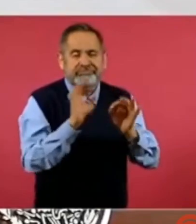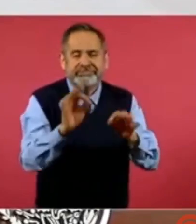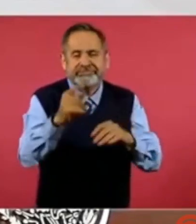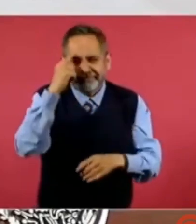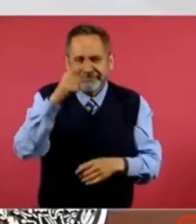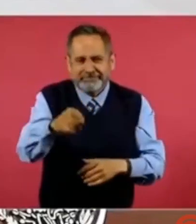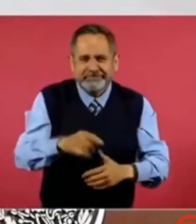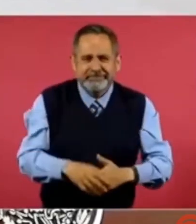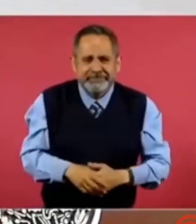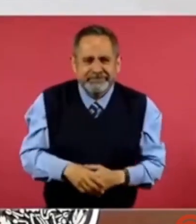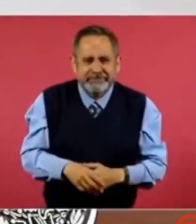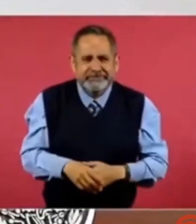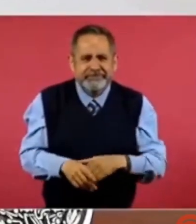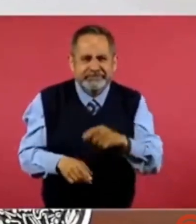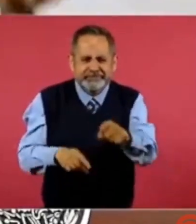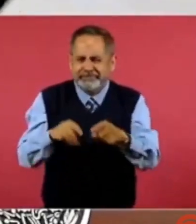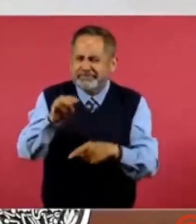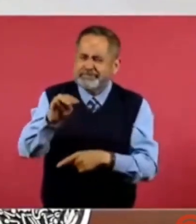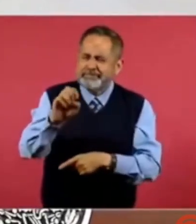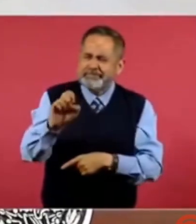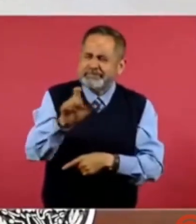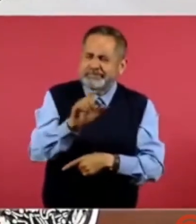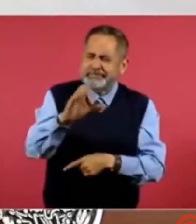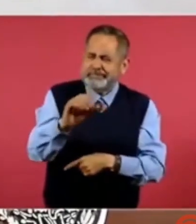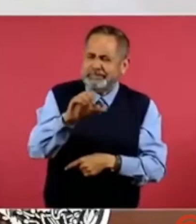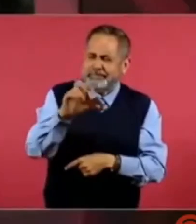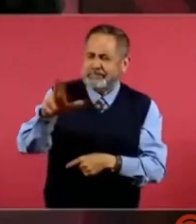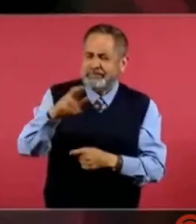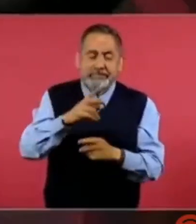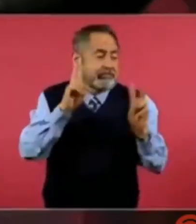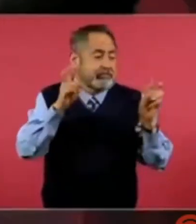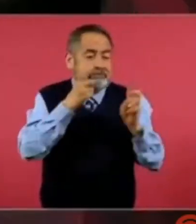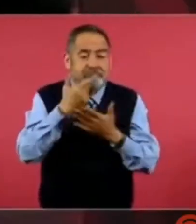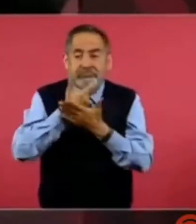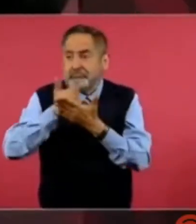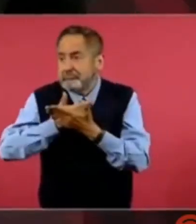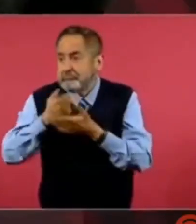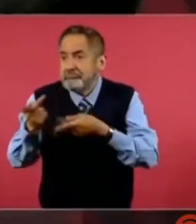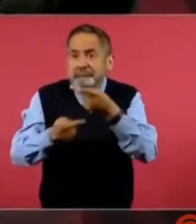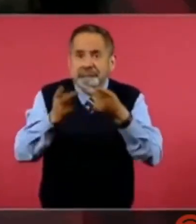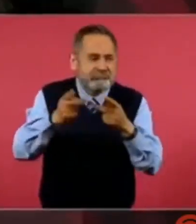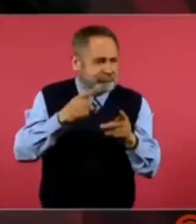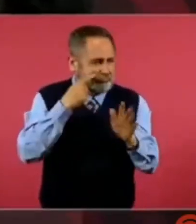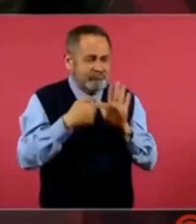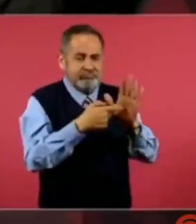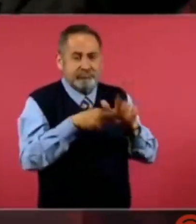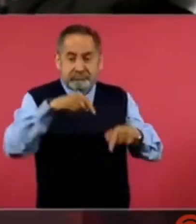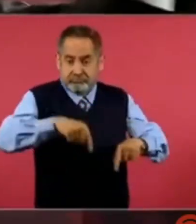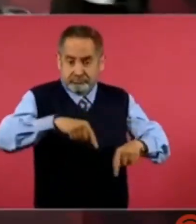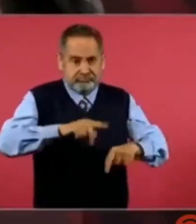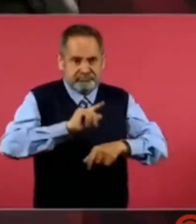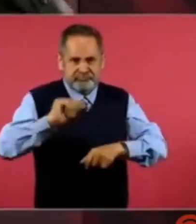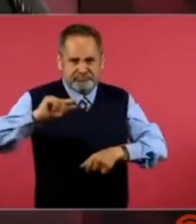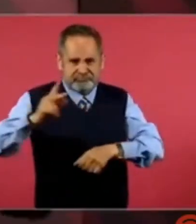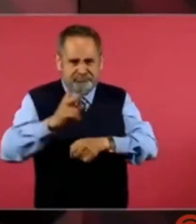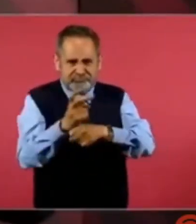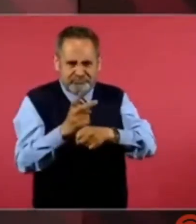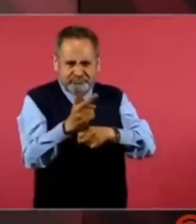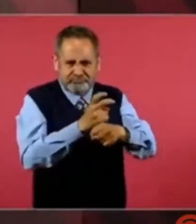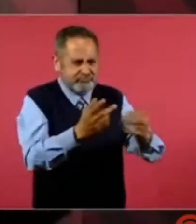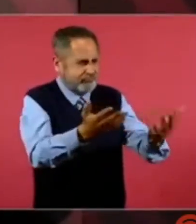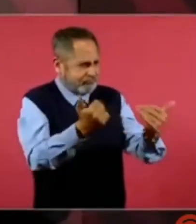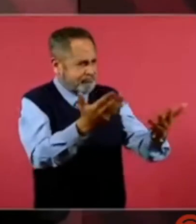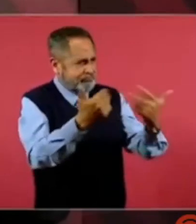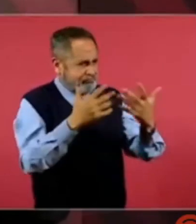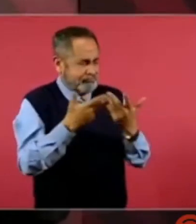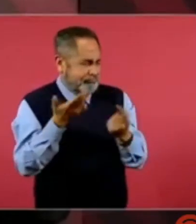Massey Coller. Massey Coller. Tenían ahí a todos los grandes industriales, empresarios. Yo ya se los había